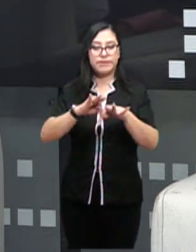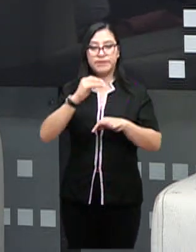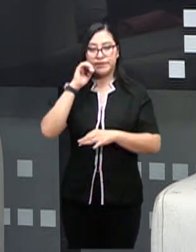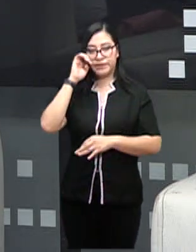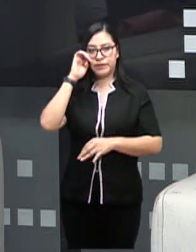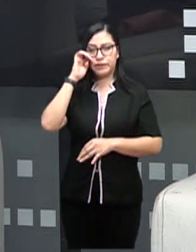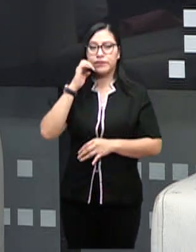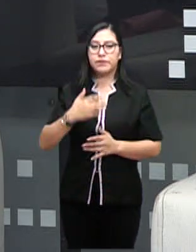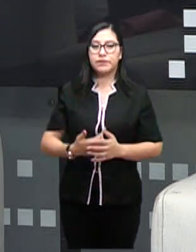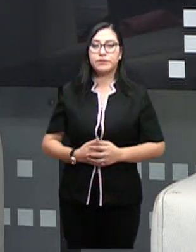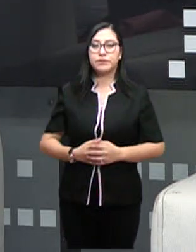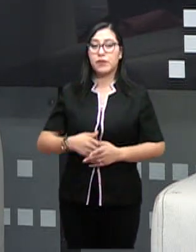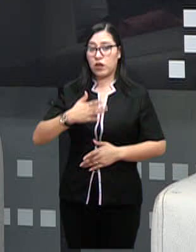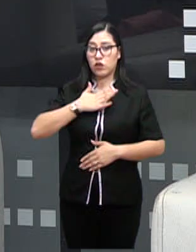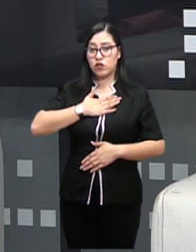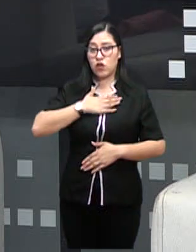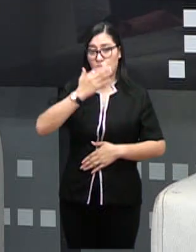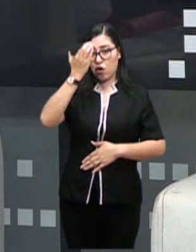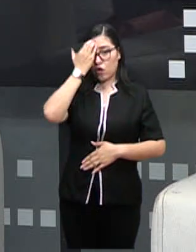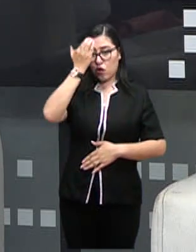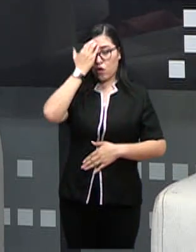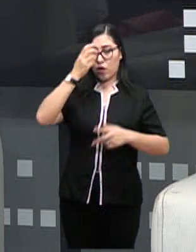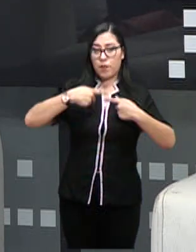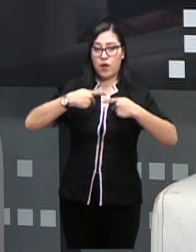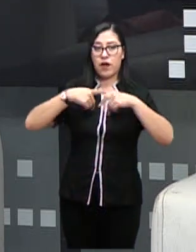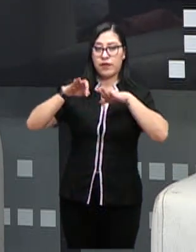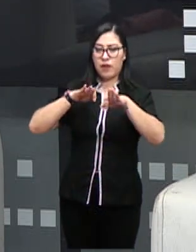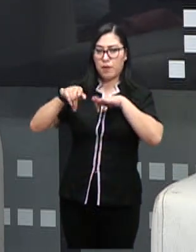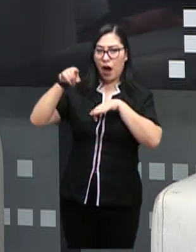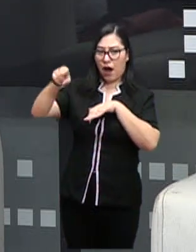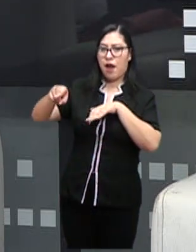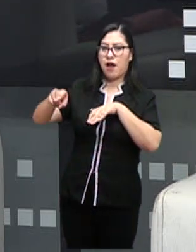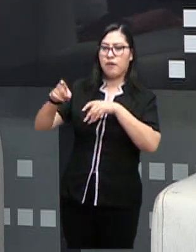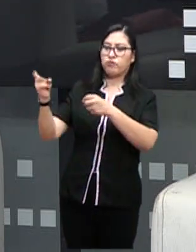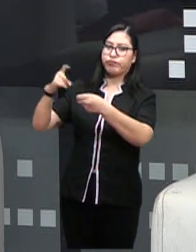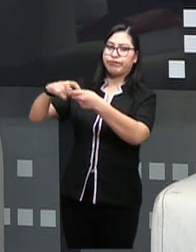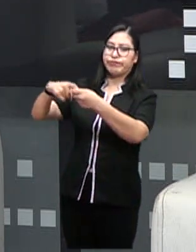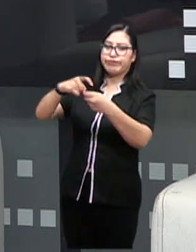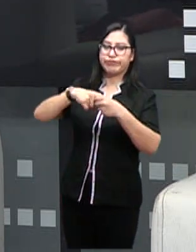sí conozco yo al personal que tiene a su cargo el director de Protección Civil.